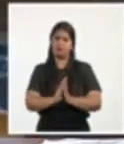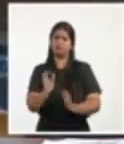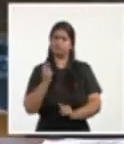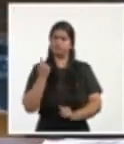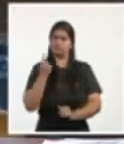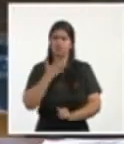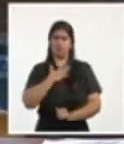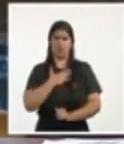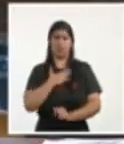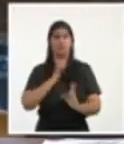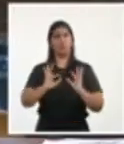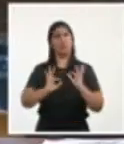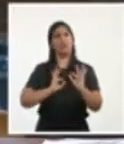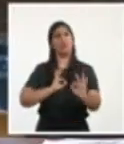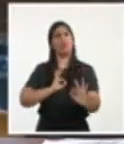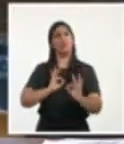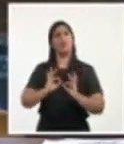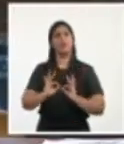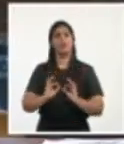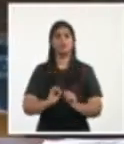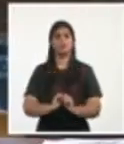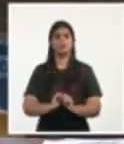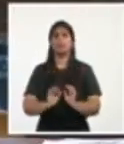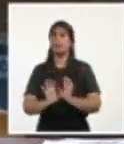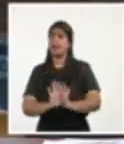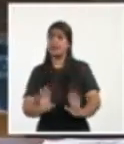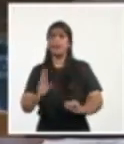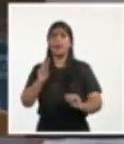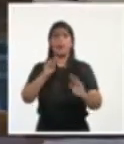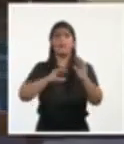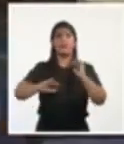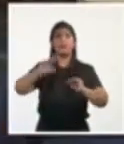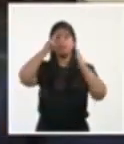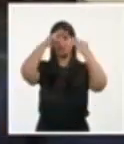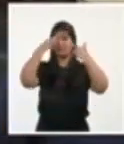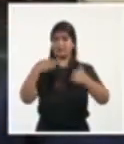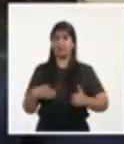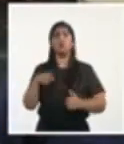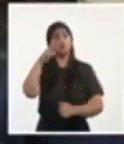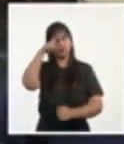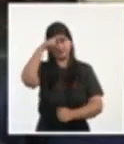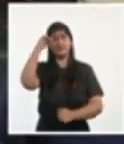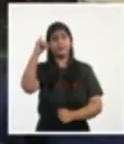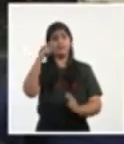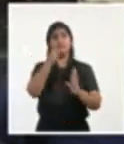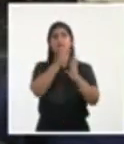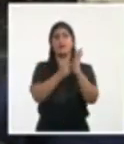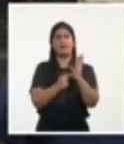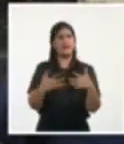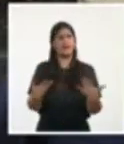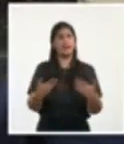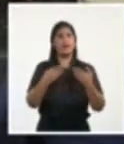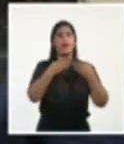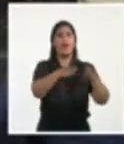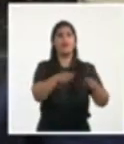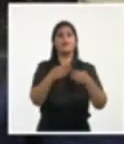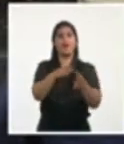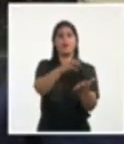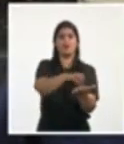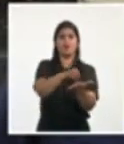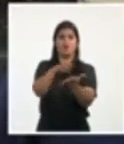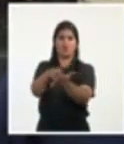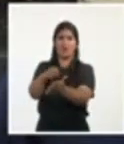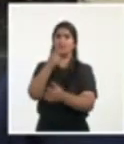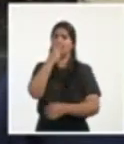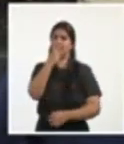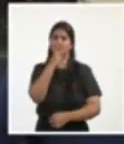para incrementar los servicios. Por lo tanto, el evitar el contagio, que es la mayor inversión que nosotros